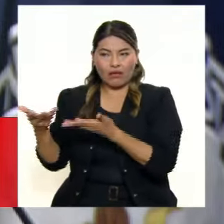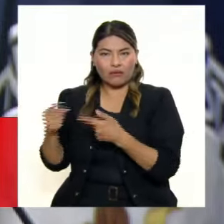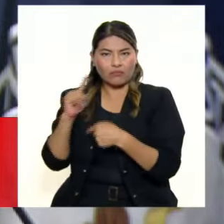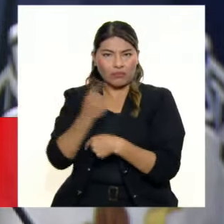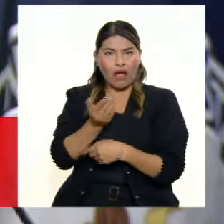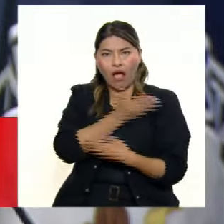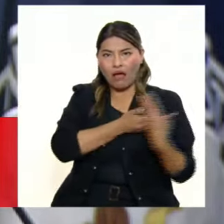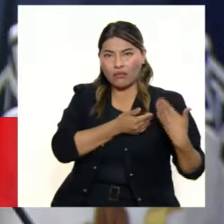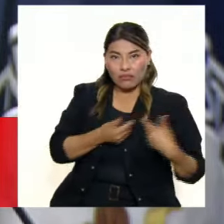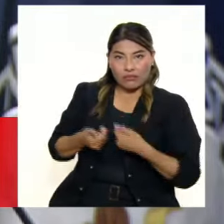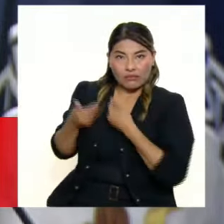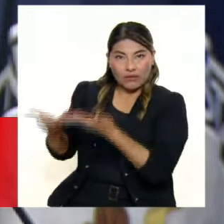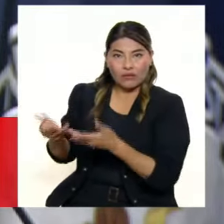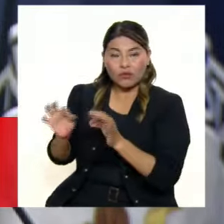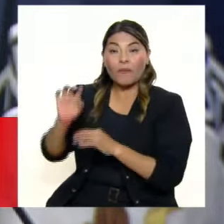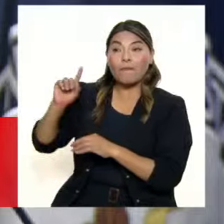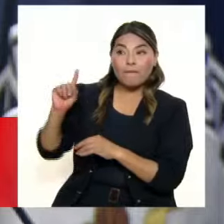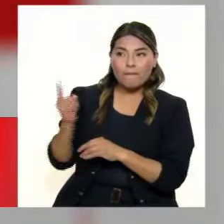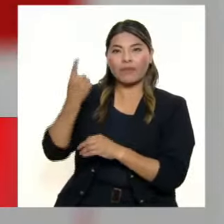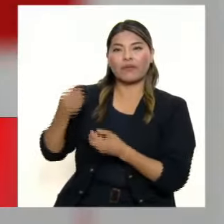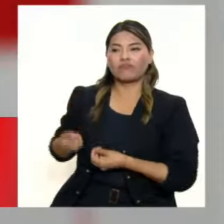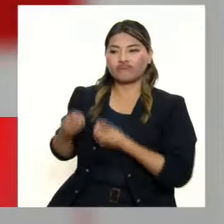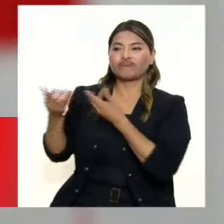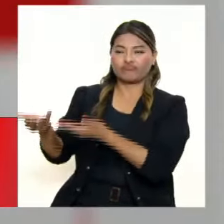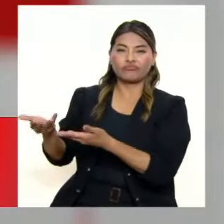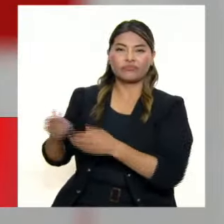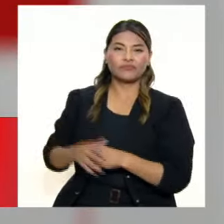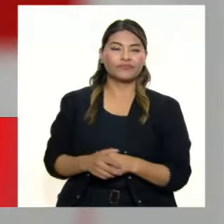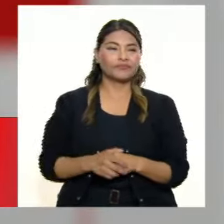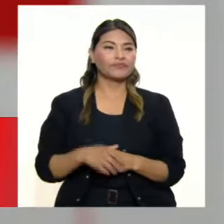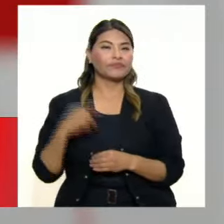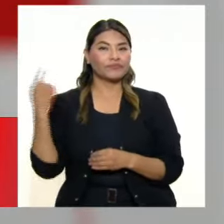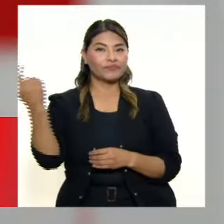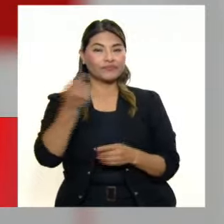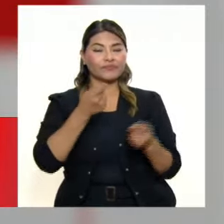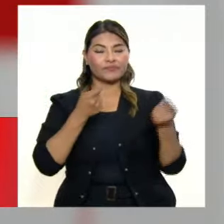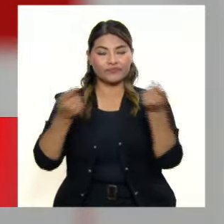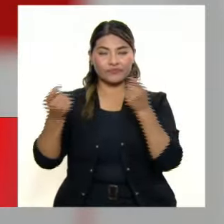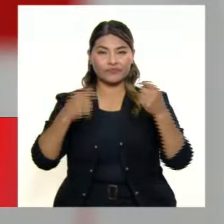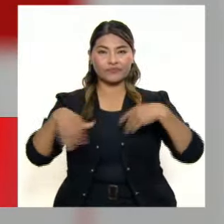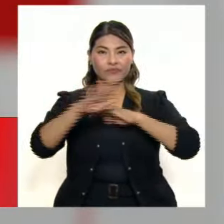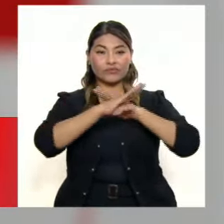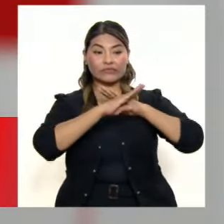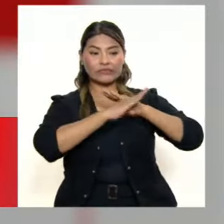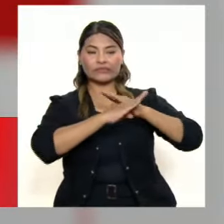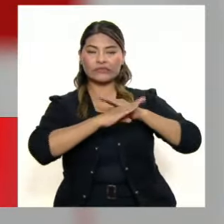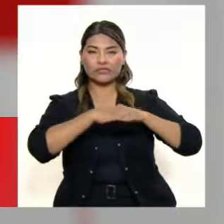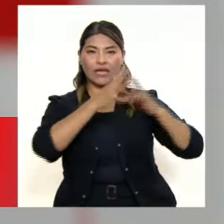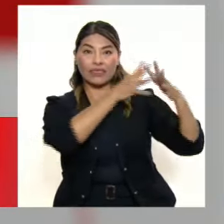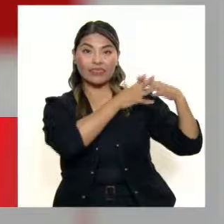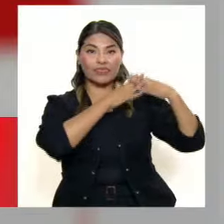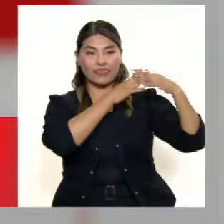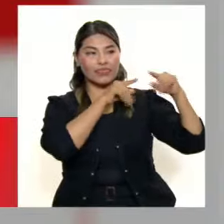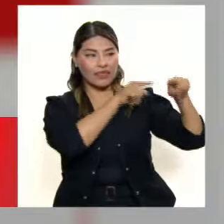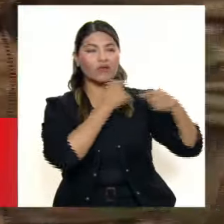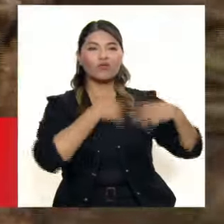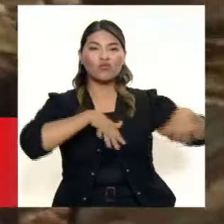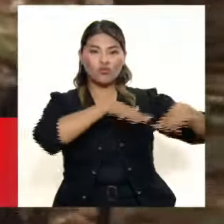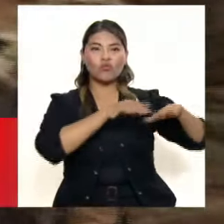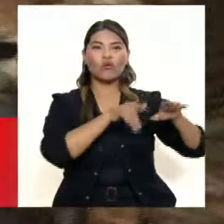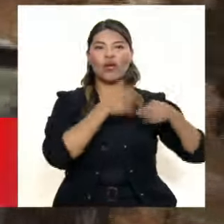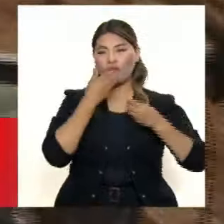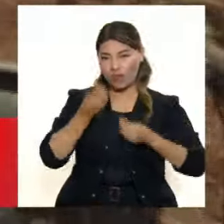proporcionamos este tipo de minas. Además, el Departamento de Defensa de los Estados Unidos concedió a Kiev